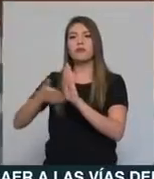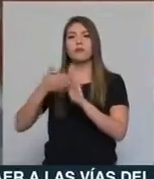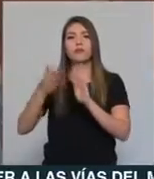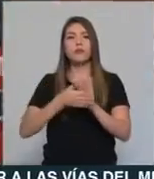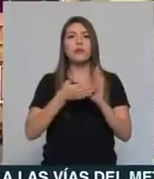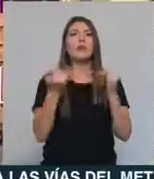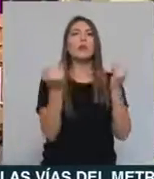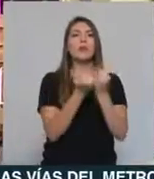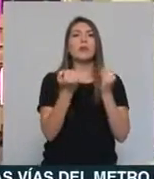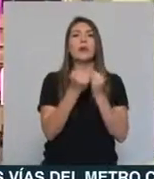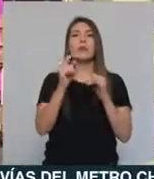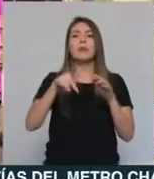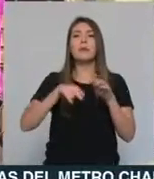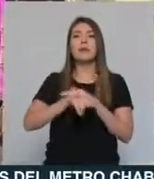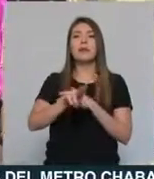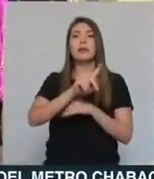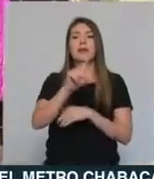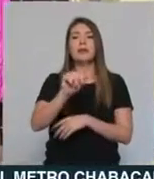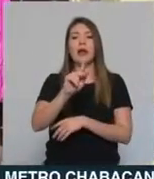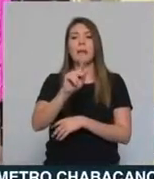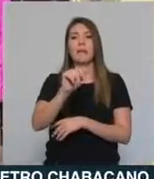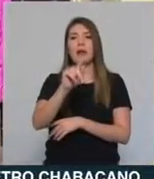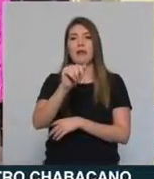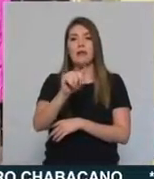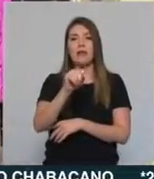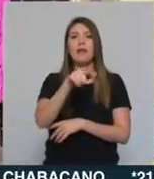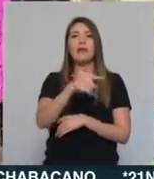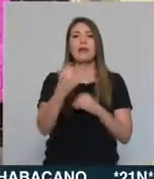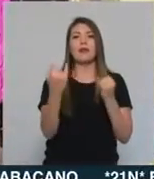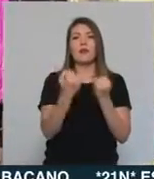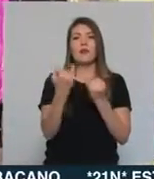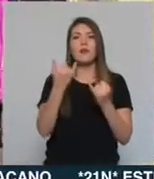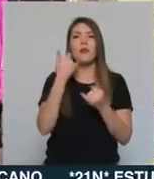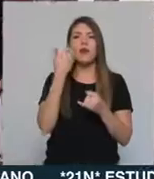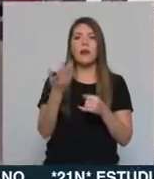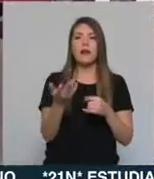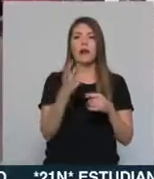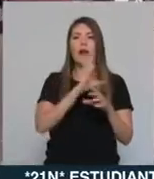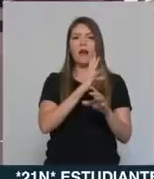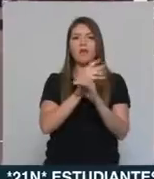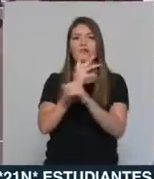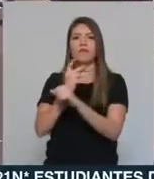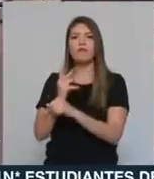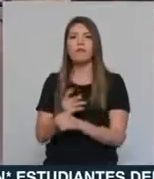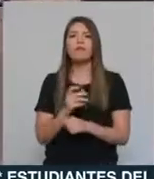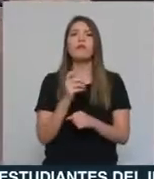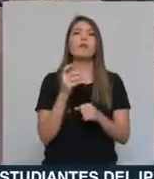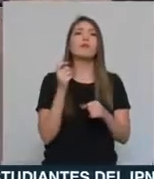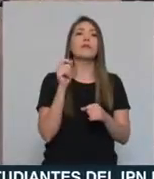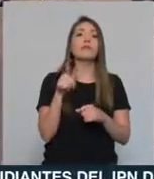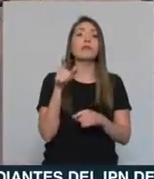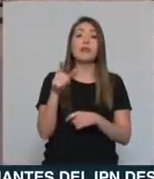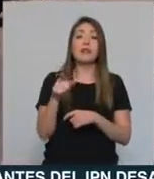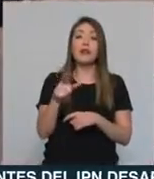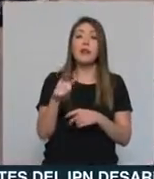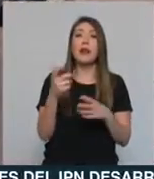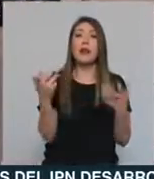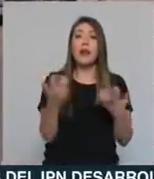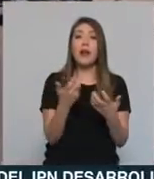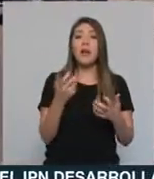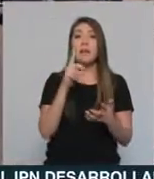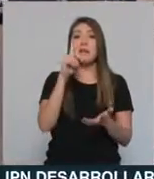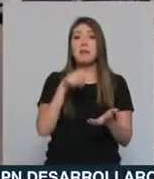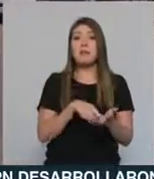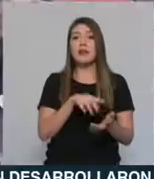En unos meses se licita el proyecto para el sistema de transporte masivo de Constitución de 1917 a